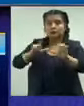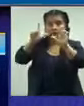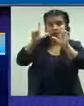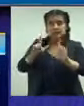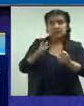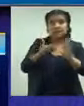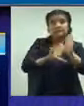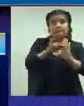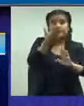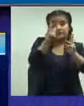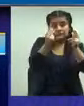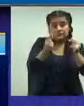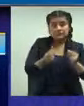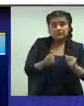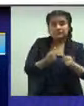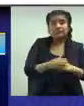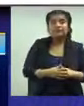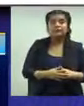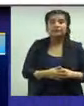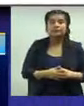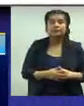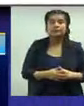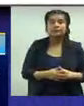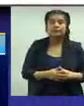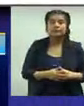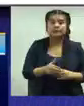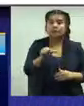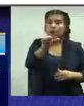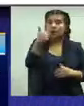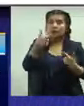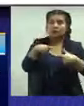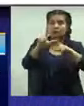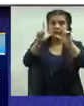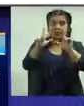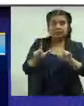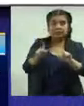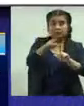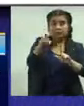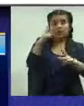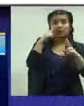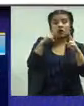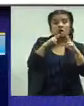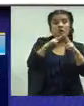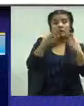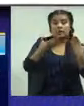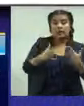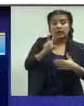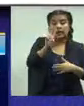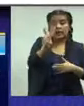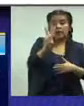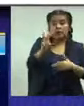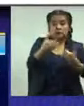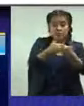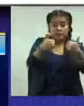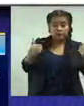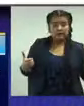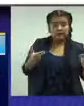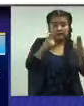La ampliación presupuestaria, siguiente. Como ustedes saben, la ampliación está dividida